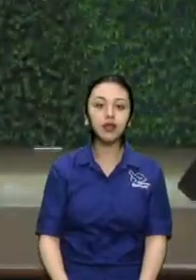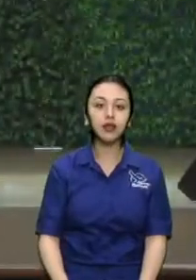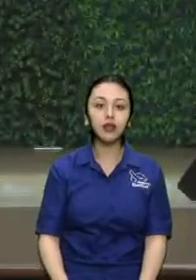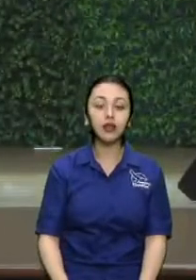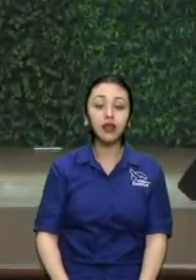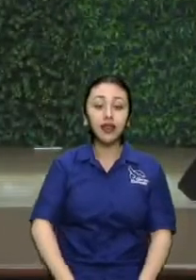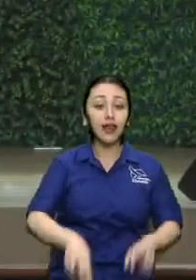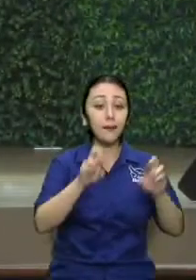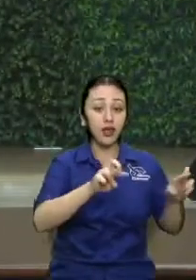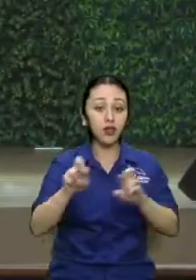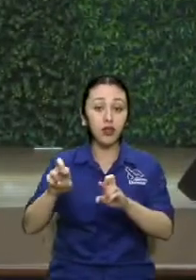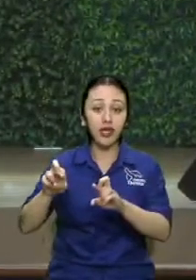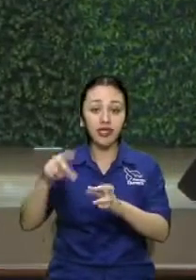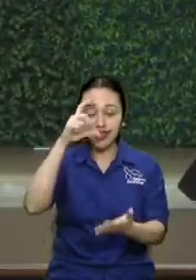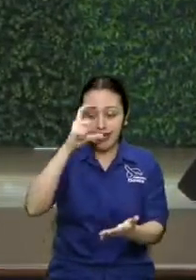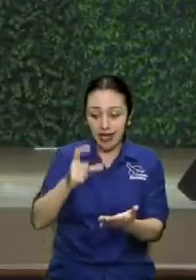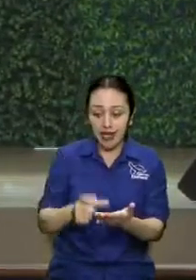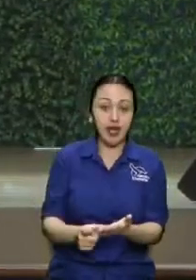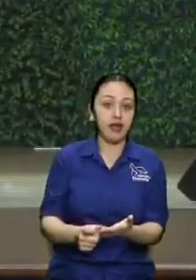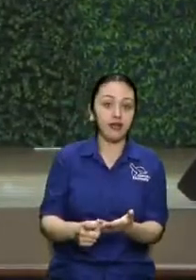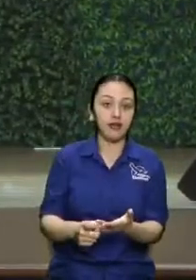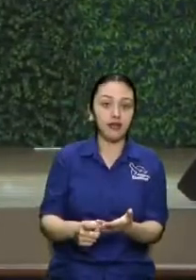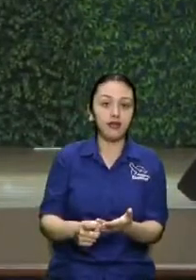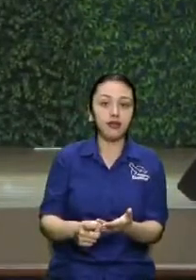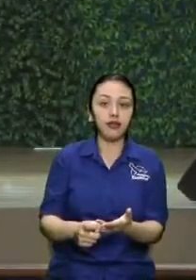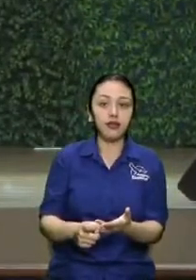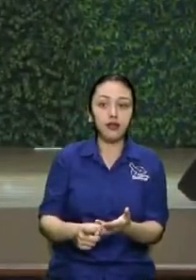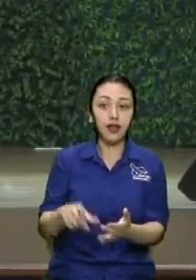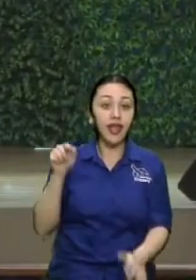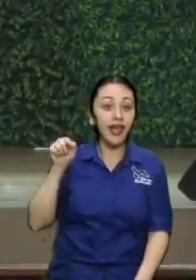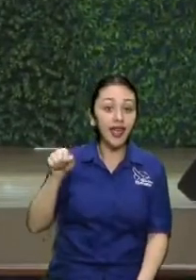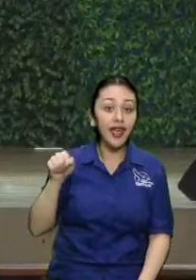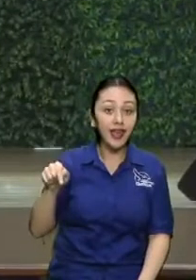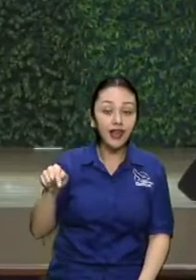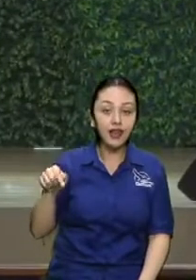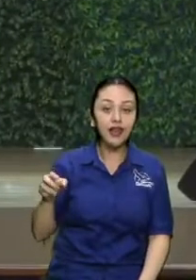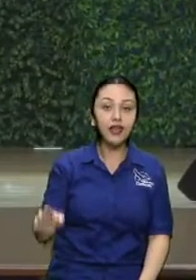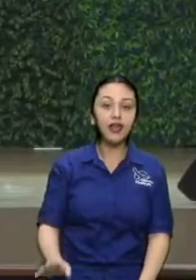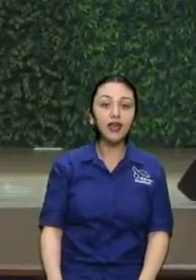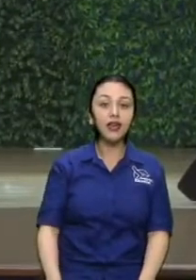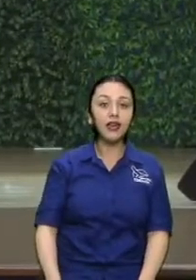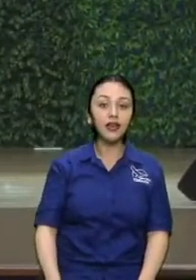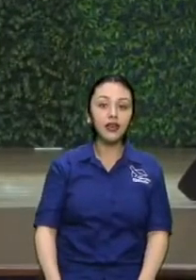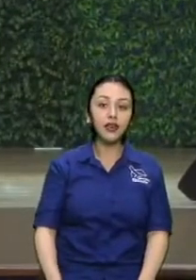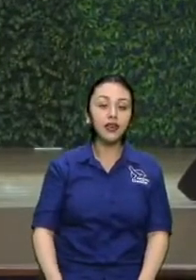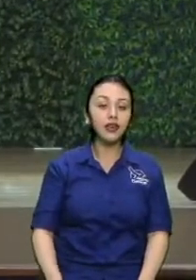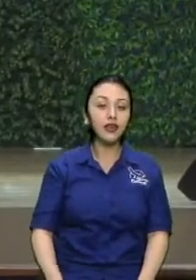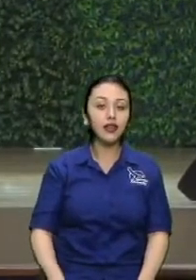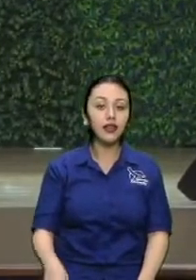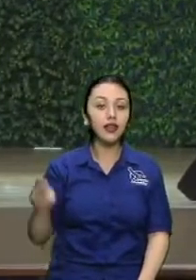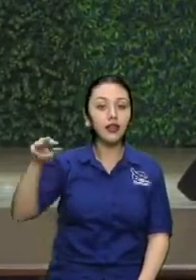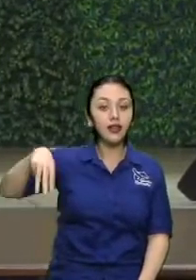Mesías. Y el que sea menor, lo van a confundir con el Mesías.